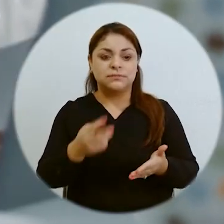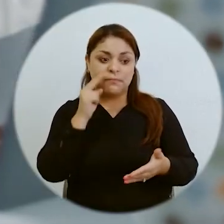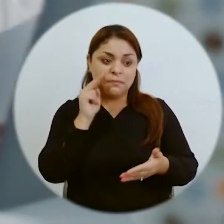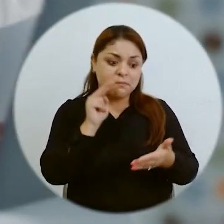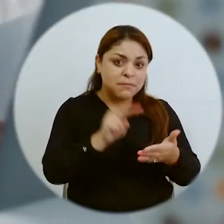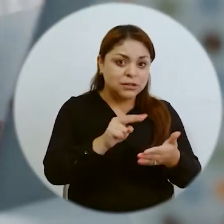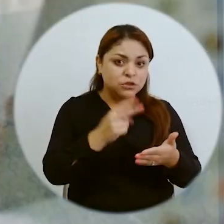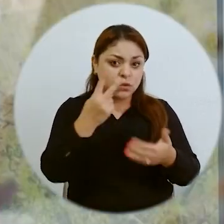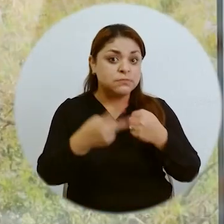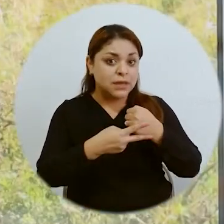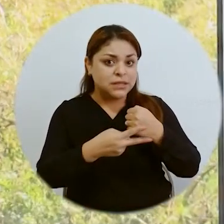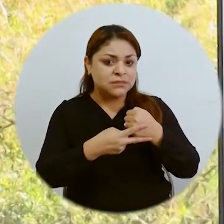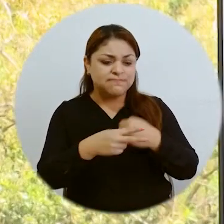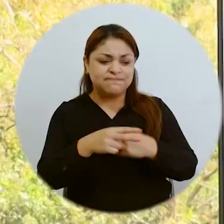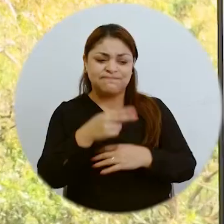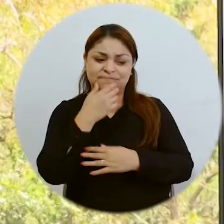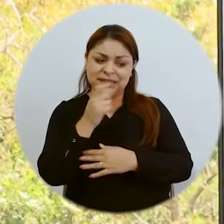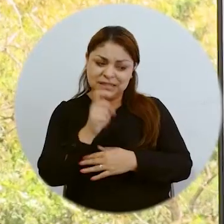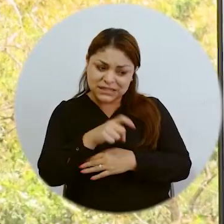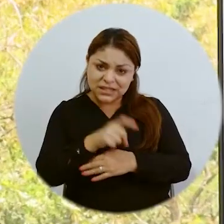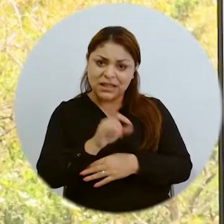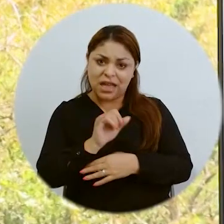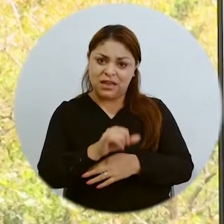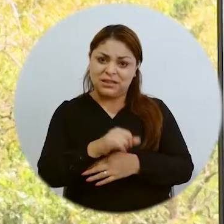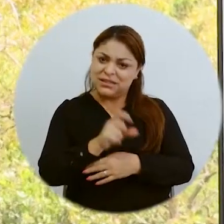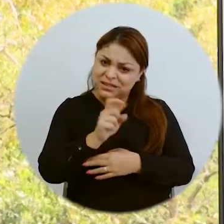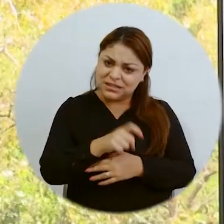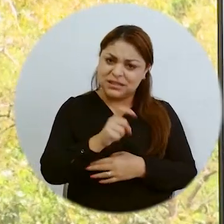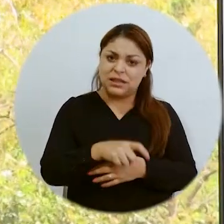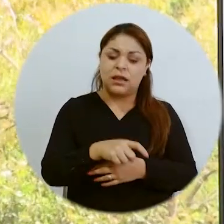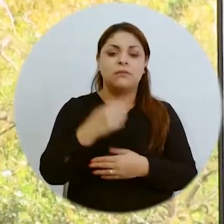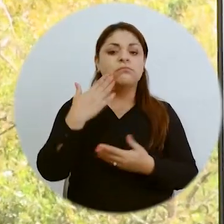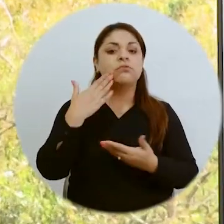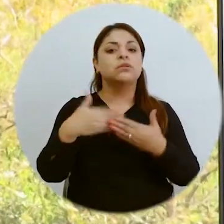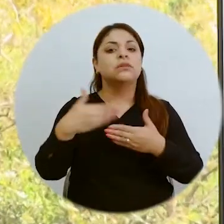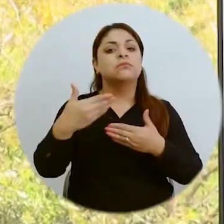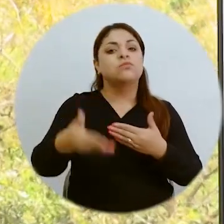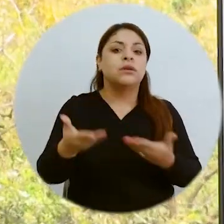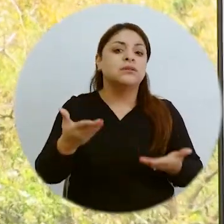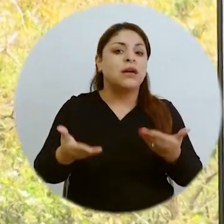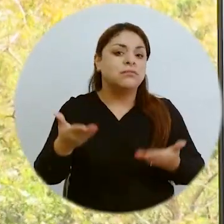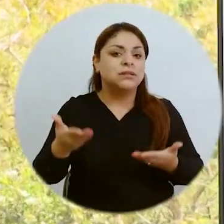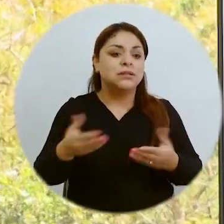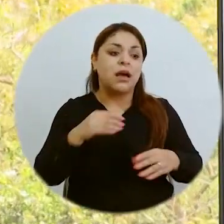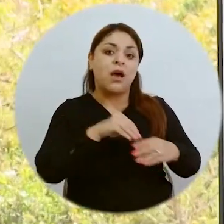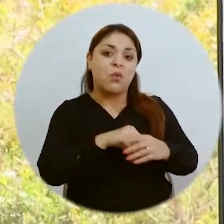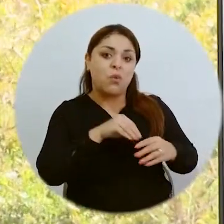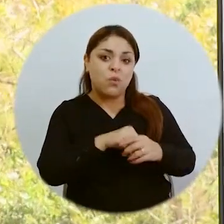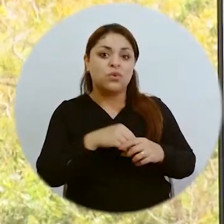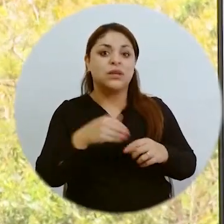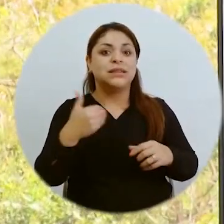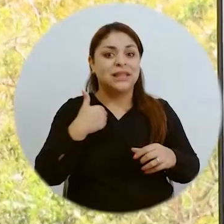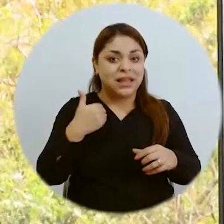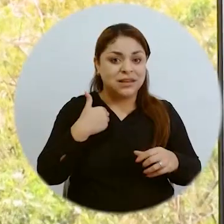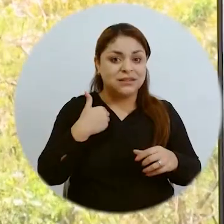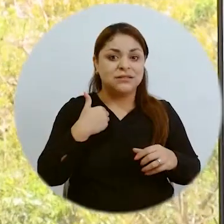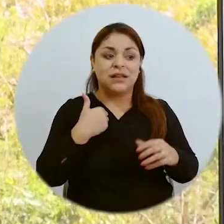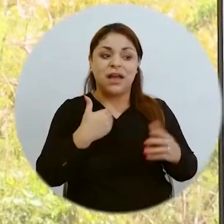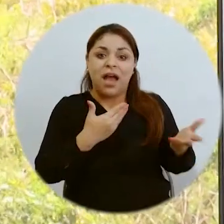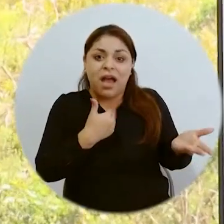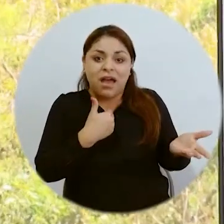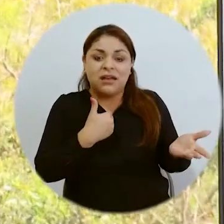única salida es la educación financiera. Es prepararnos para una emergencia, es tratar de ser